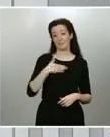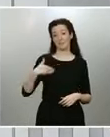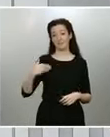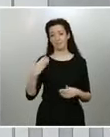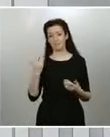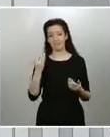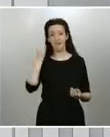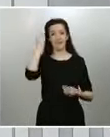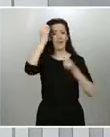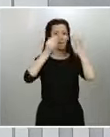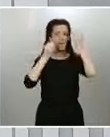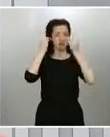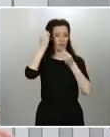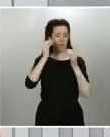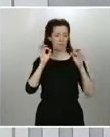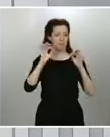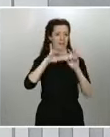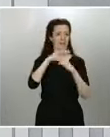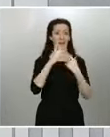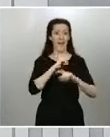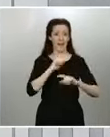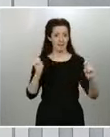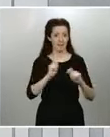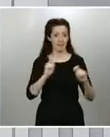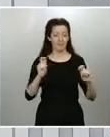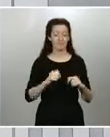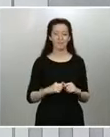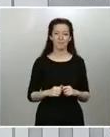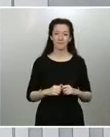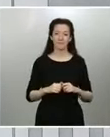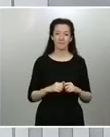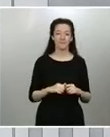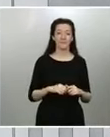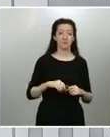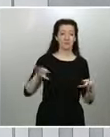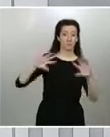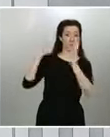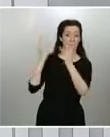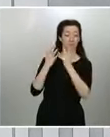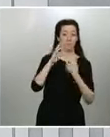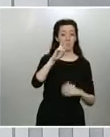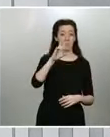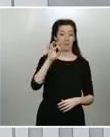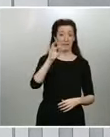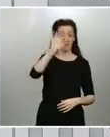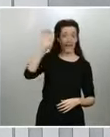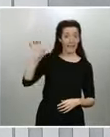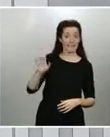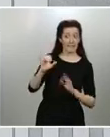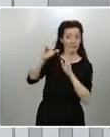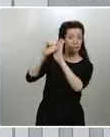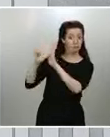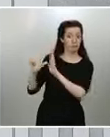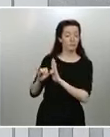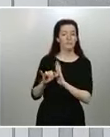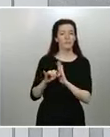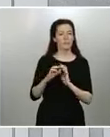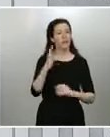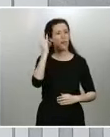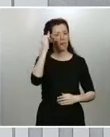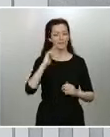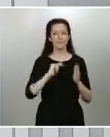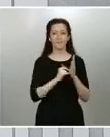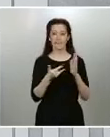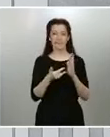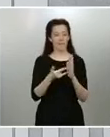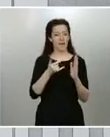estado de alarma en más de 20 países de nuestro entorno tienen vigente un sistema de las características del que tenemos